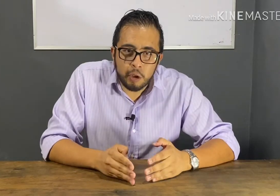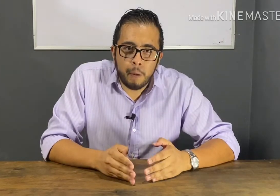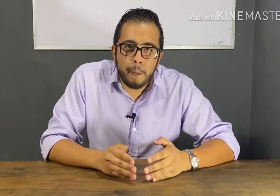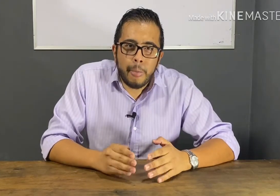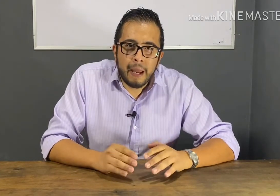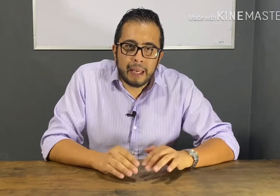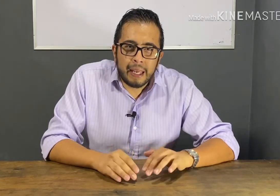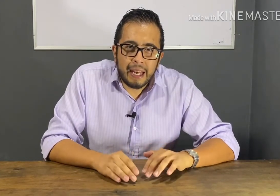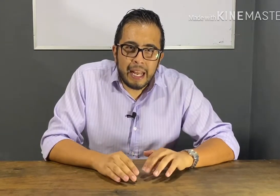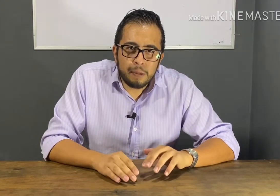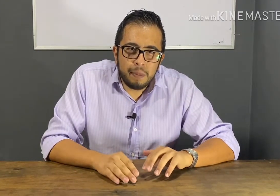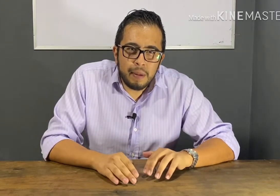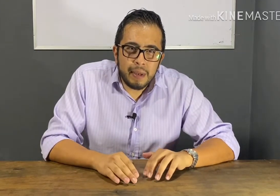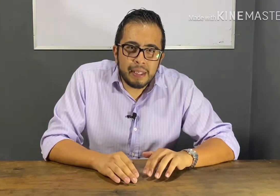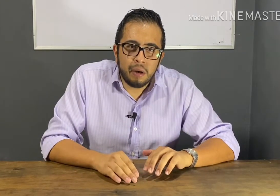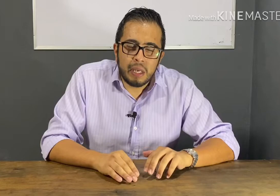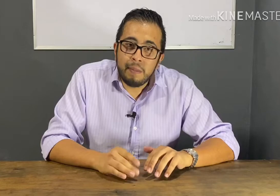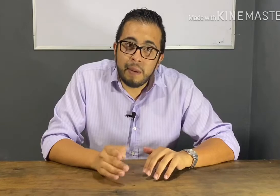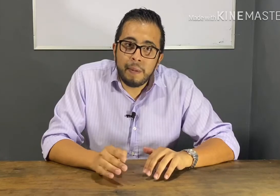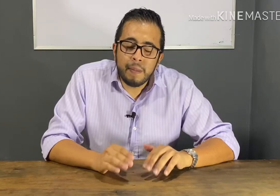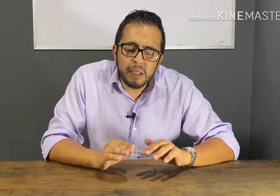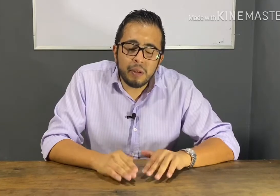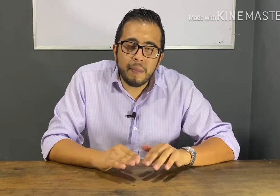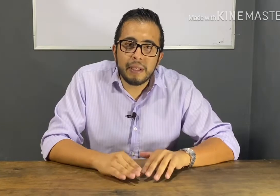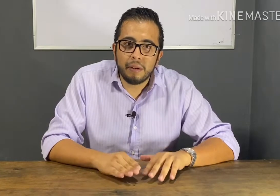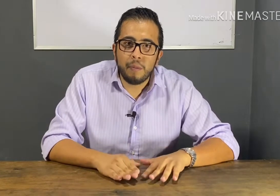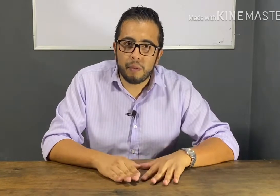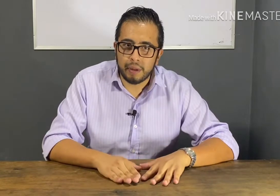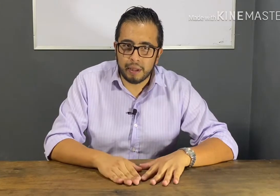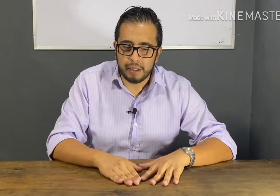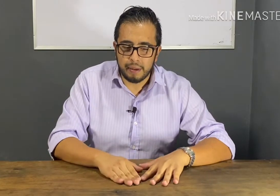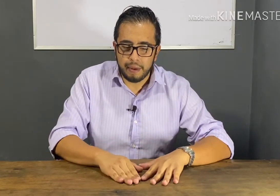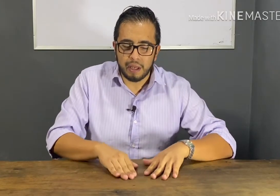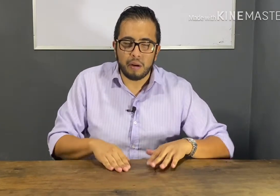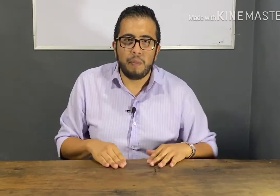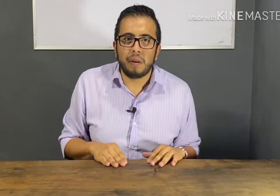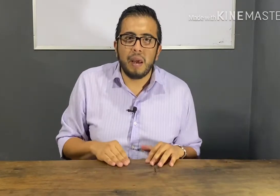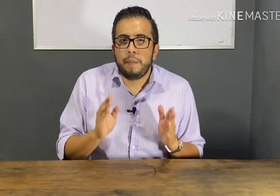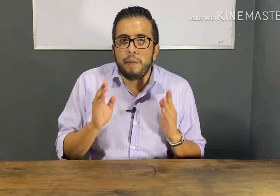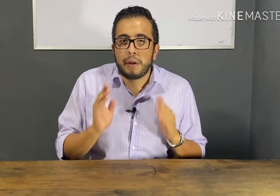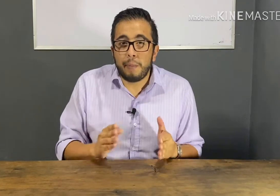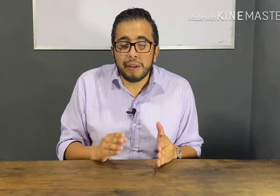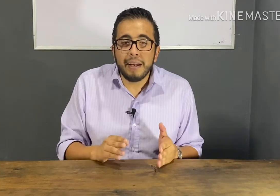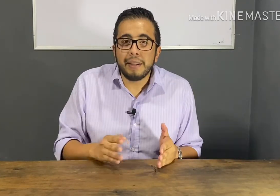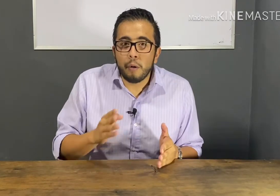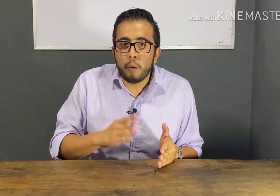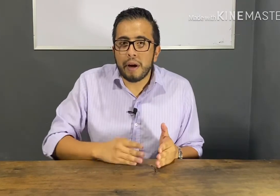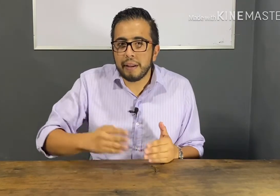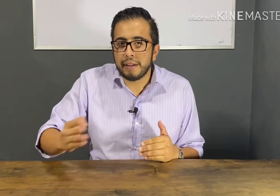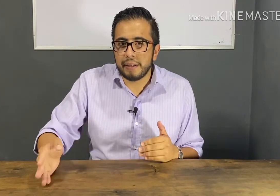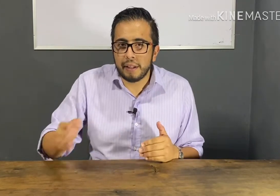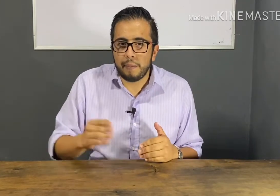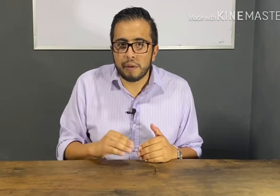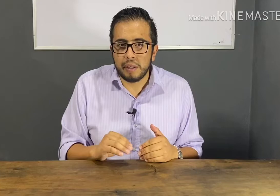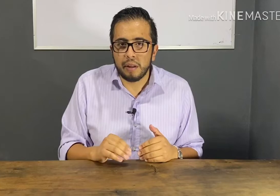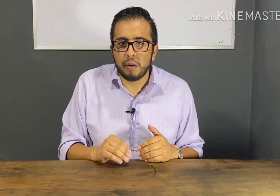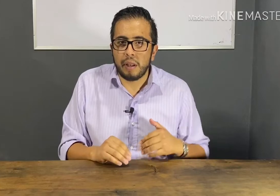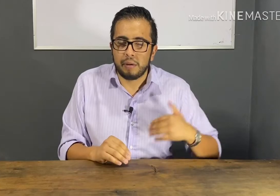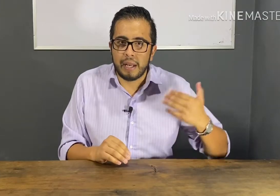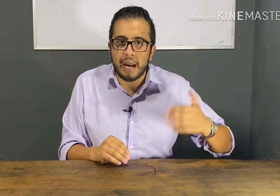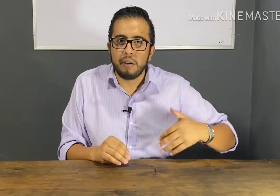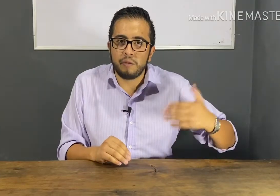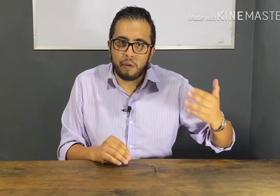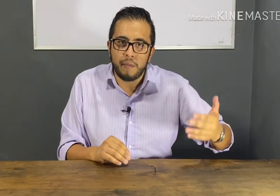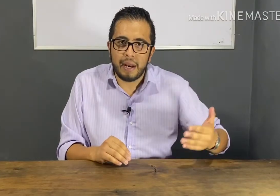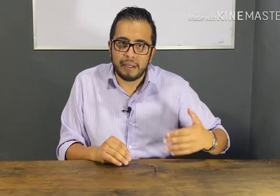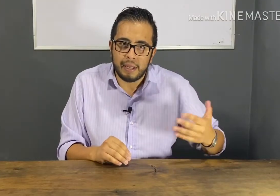había dicho que las pymes y MIPYMES son demasiado importantes en México. ¿Por qué? Porque aportan entre un 40 y 60% de